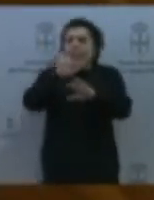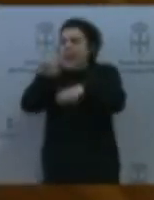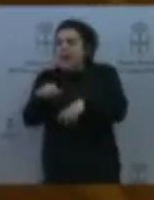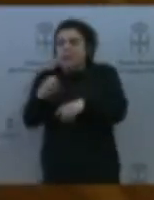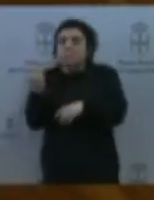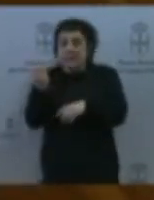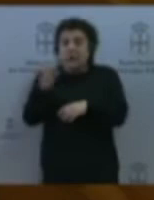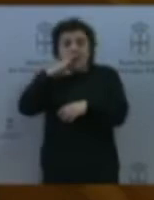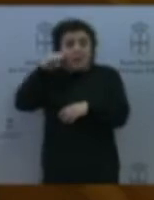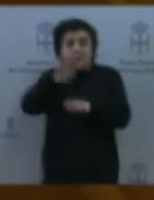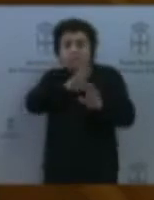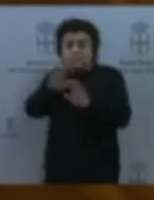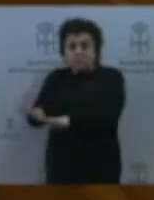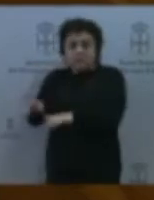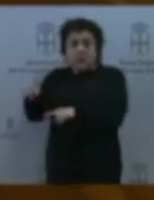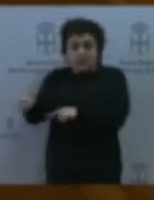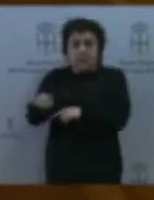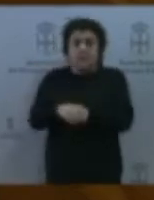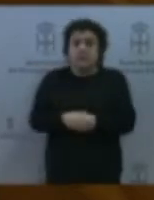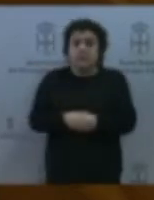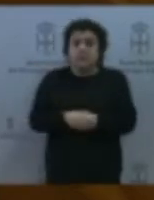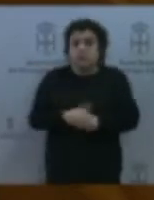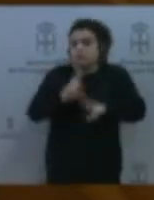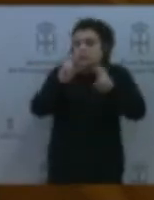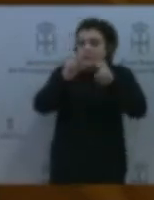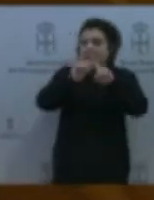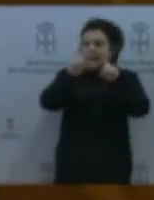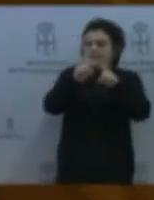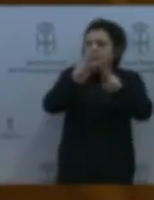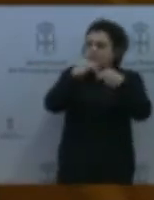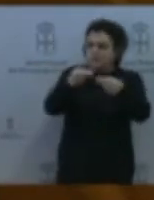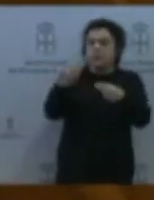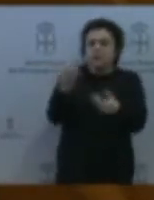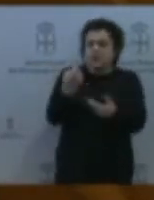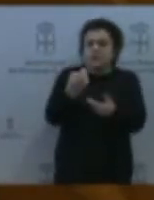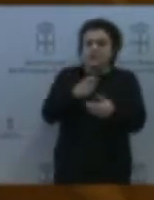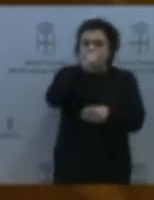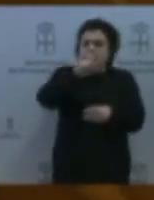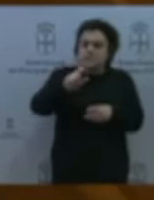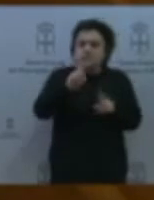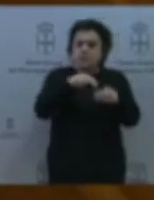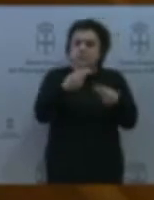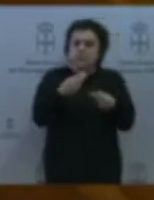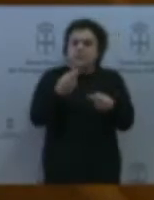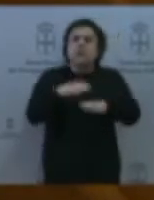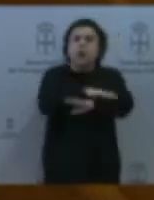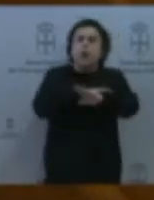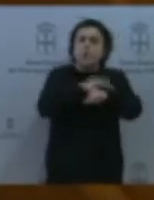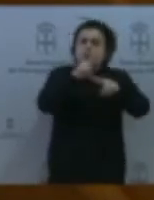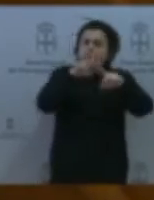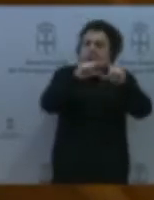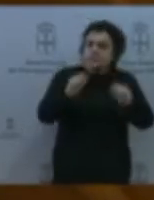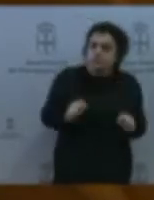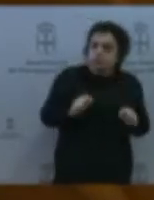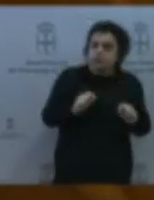y que se tienen que responder los asturianos, porque si alguien cree que porque el Gobierno de Asturias rechazara esta inversión, esta iba a desaparecer del mapa del